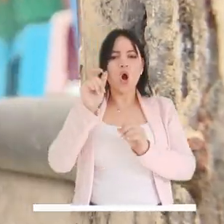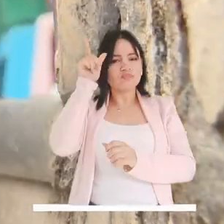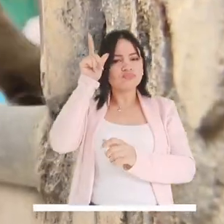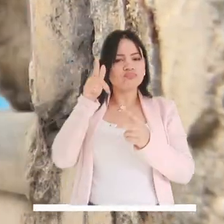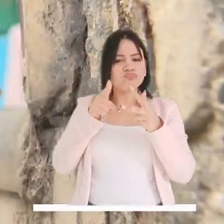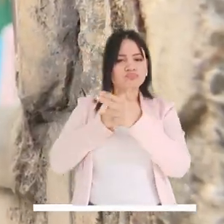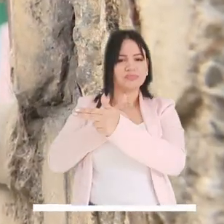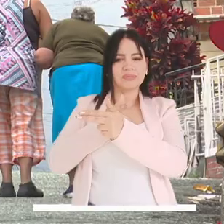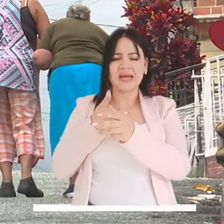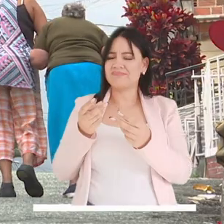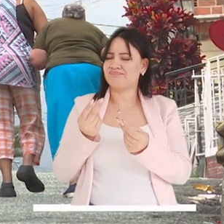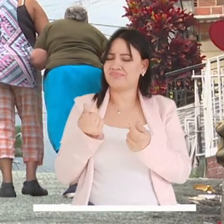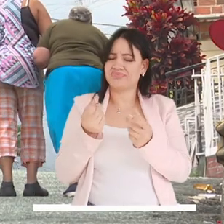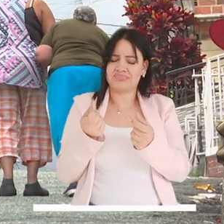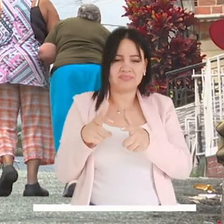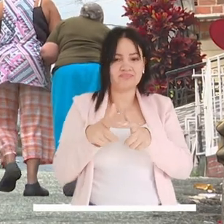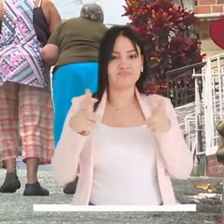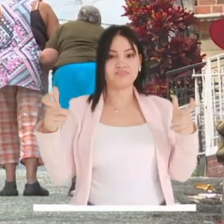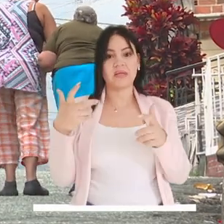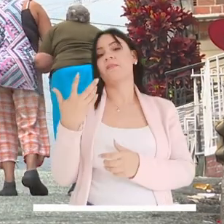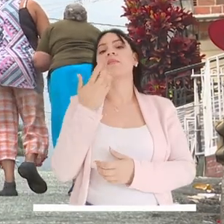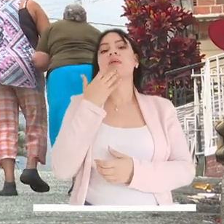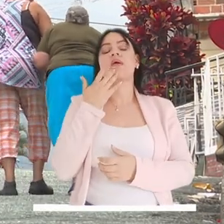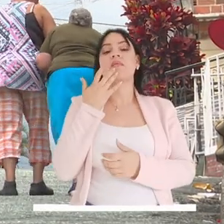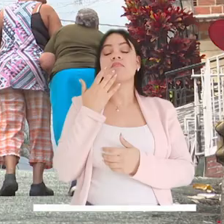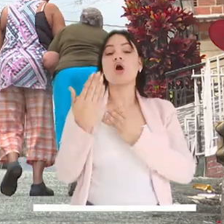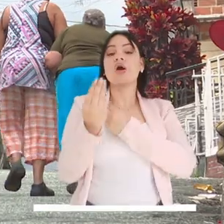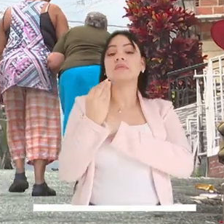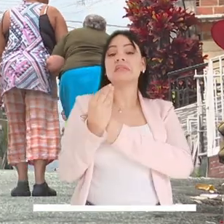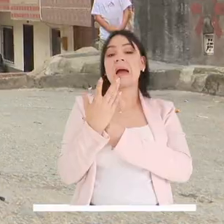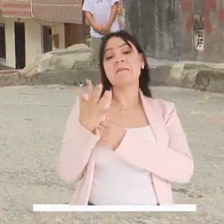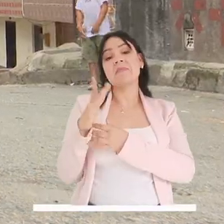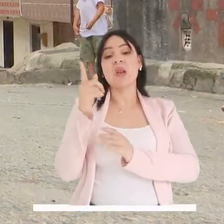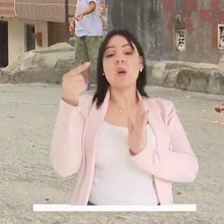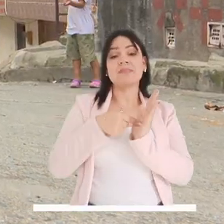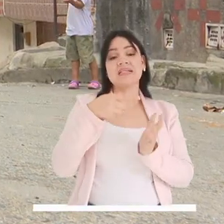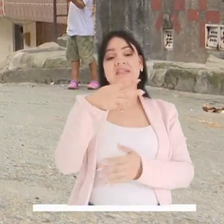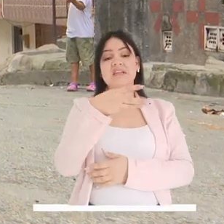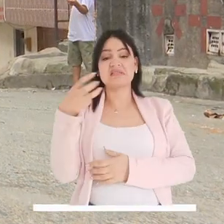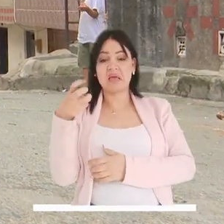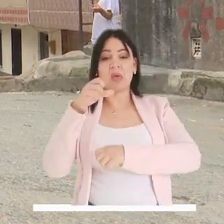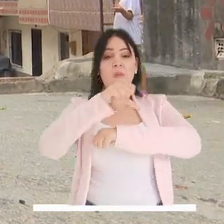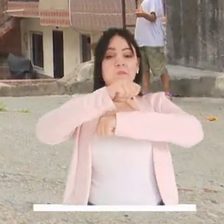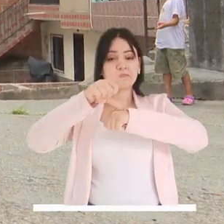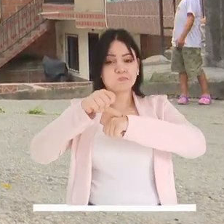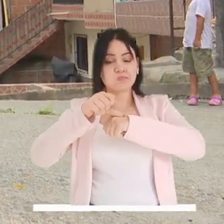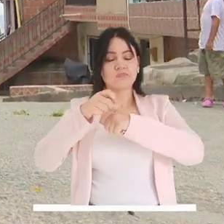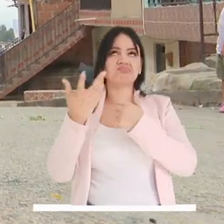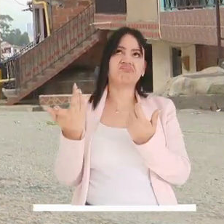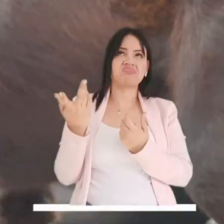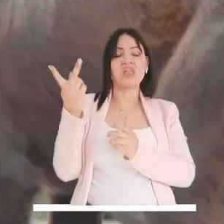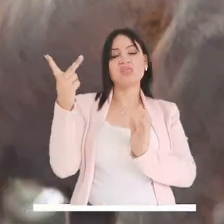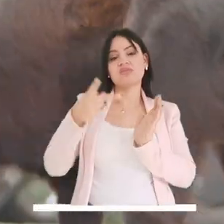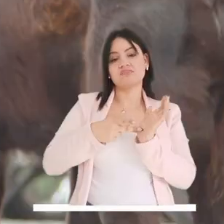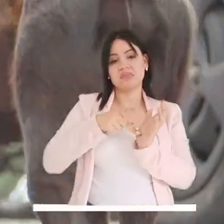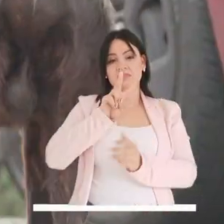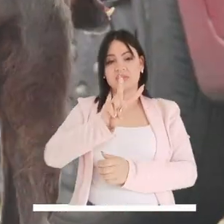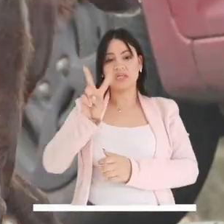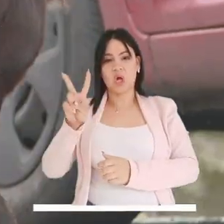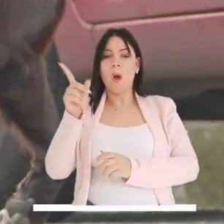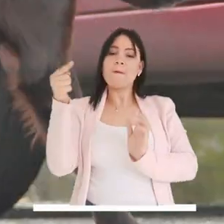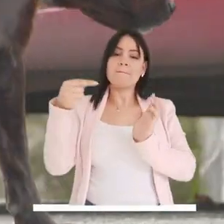masivas. Acá en la Comuna 1 tenemos datos que en el 2021 se hicieron 1.300 cirugías de esterilización, en